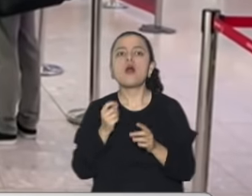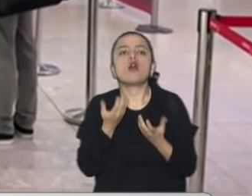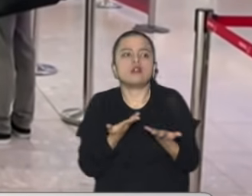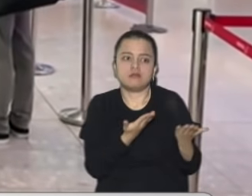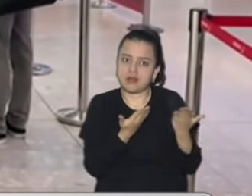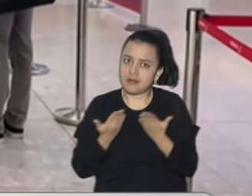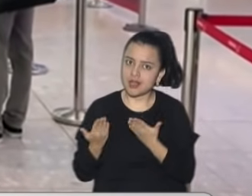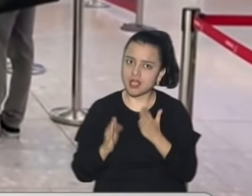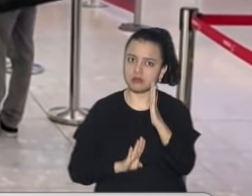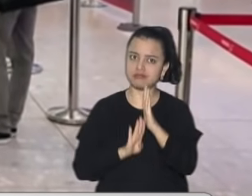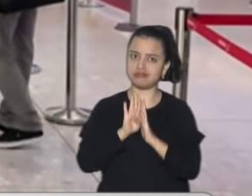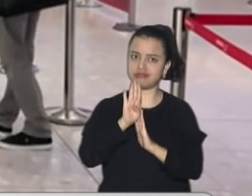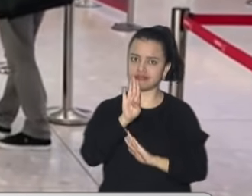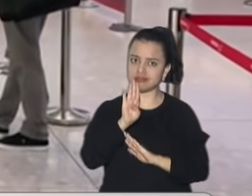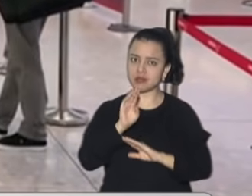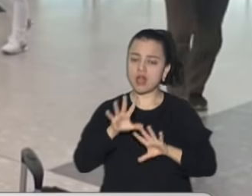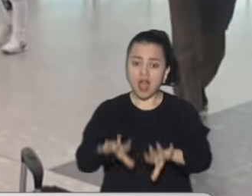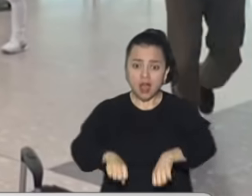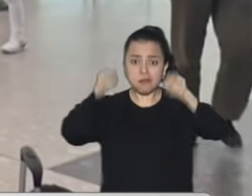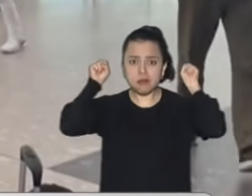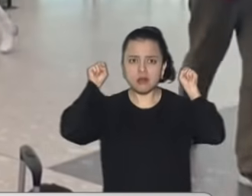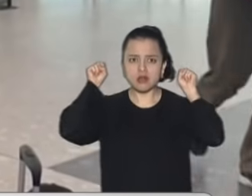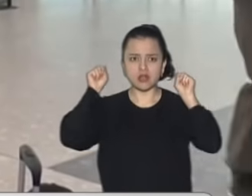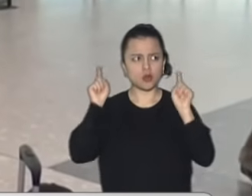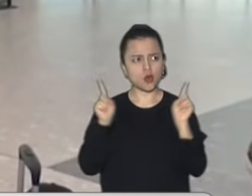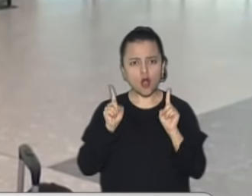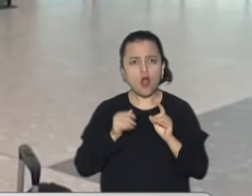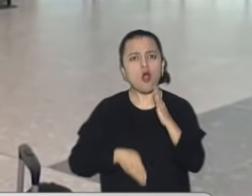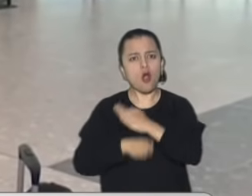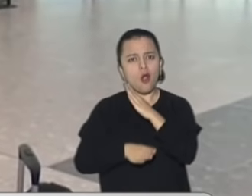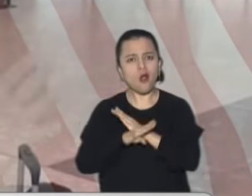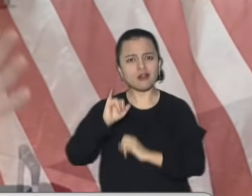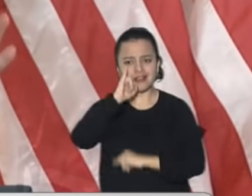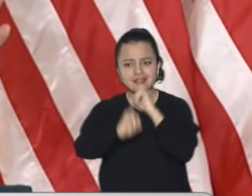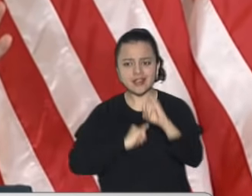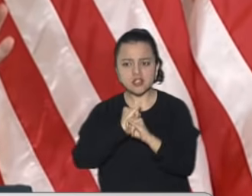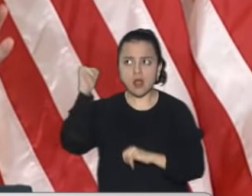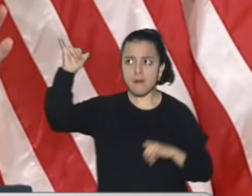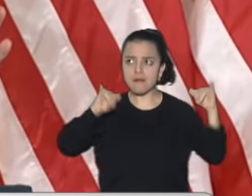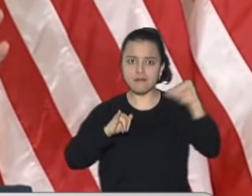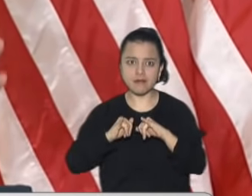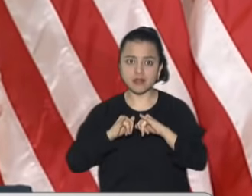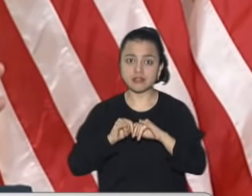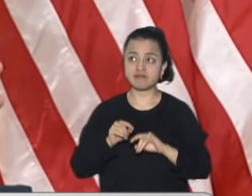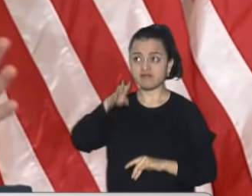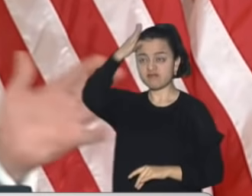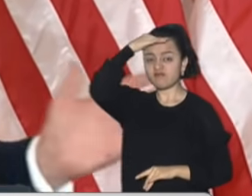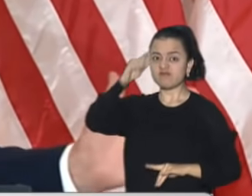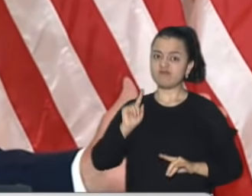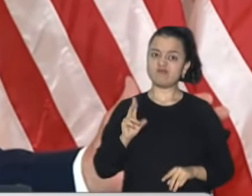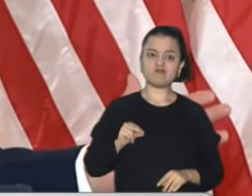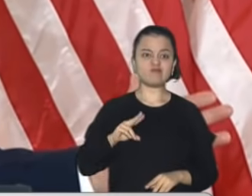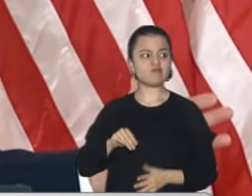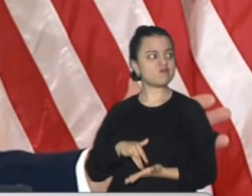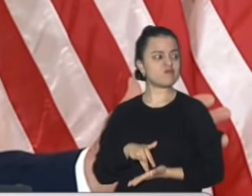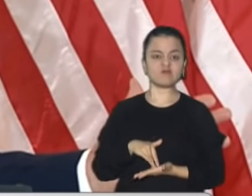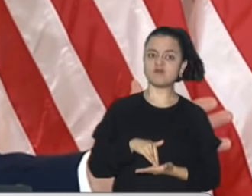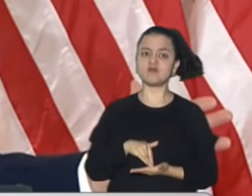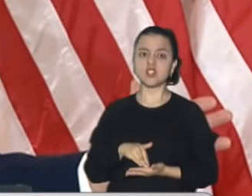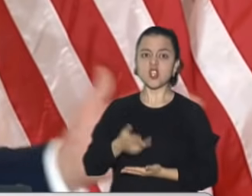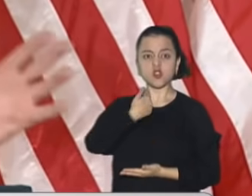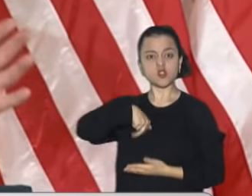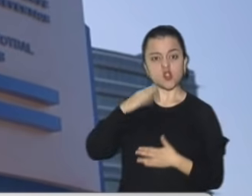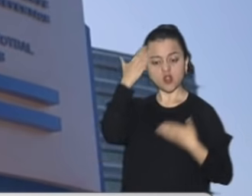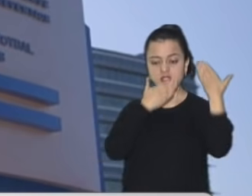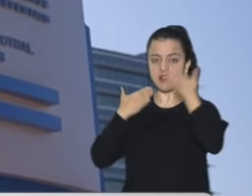no es el momento para levantar restricciones a los viajes internacionales, pese a que la administración Trump asegura que la decisión fue tomada con